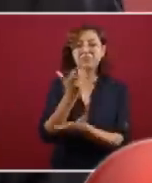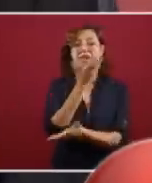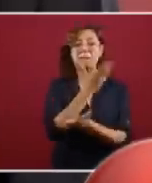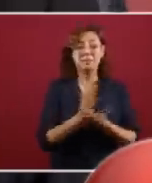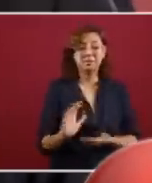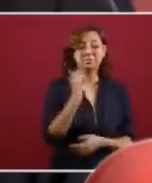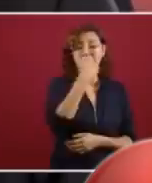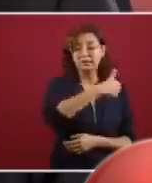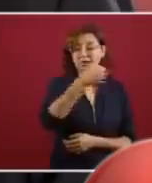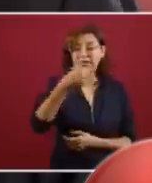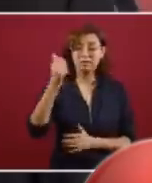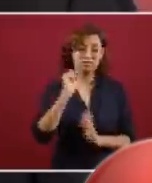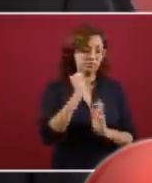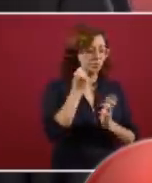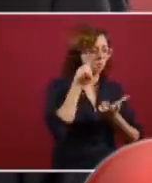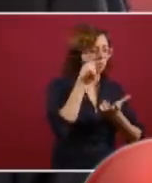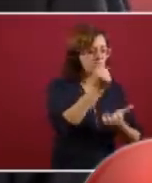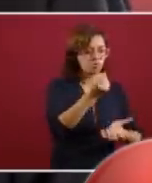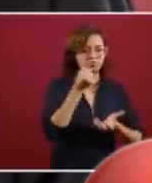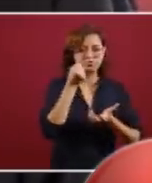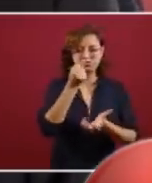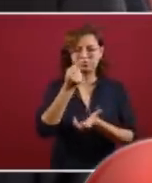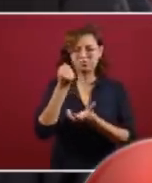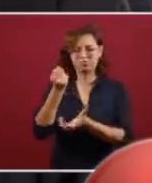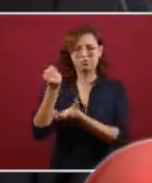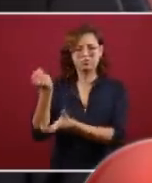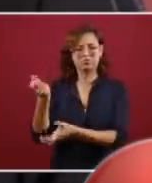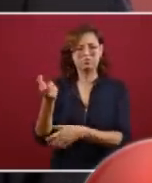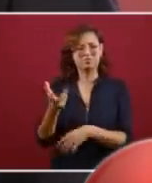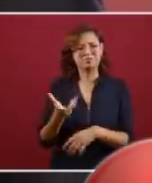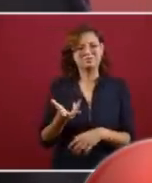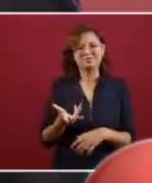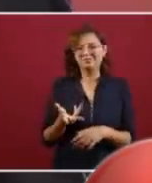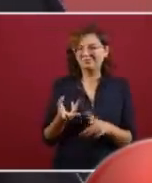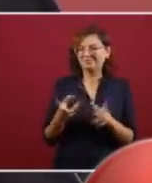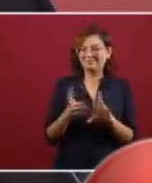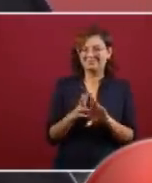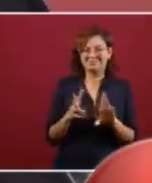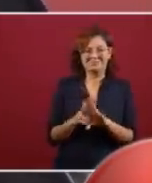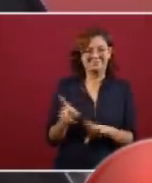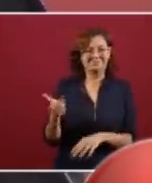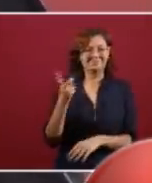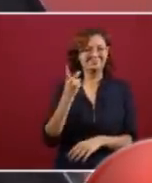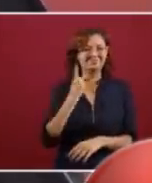Cuando no es una función que le corresponda al Poder Legislativo,